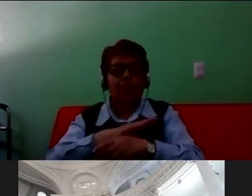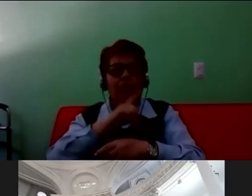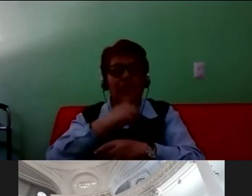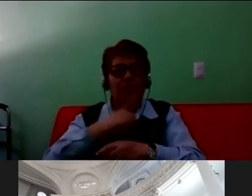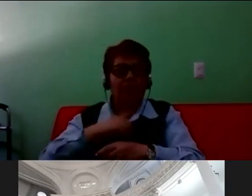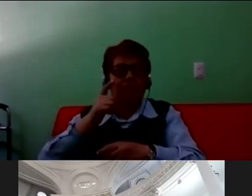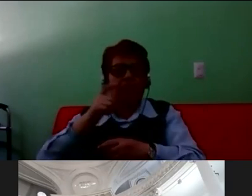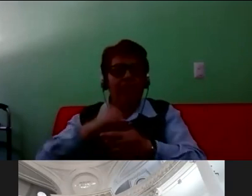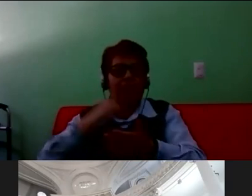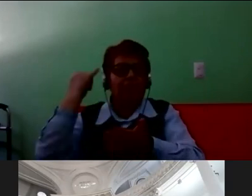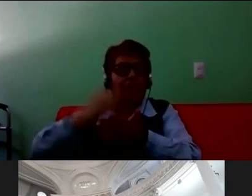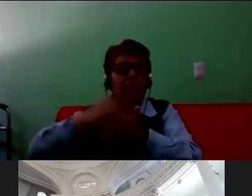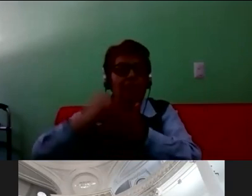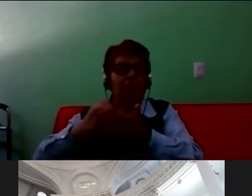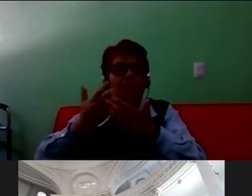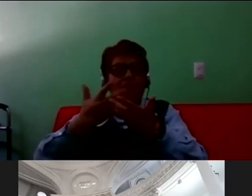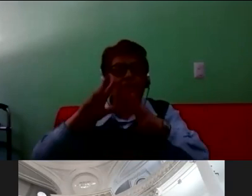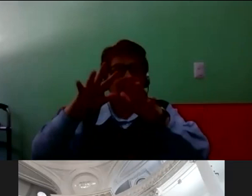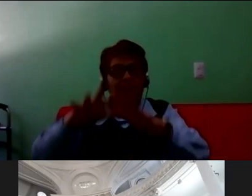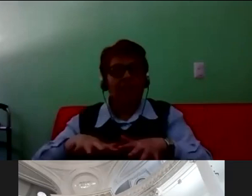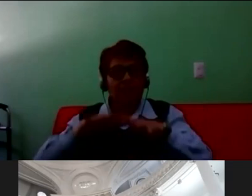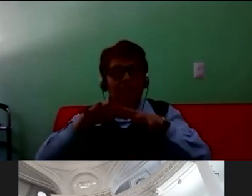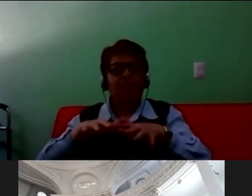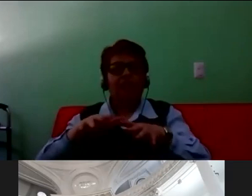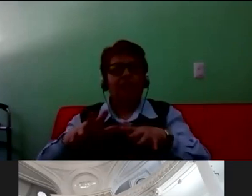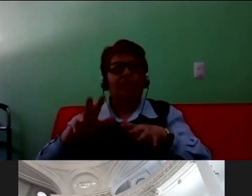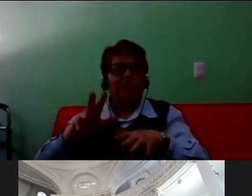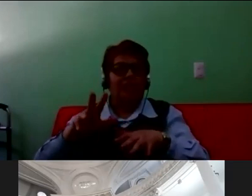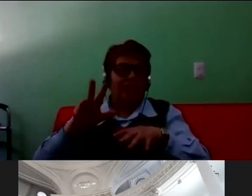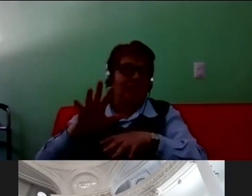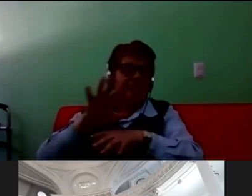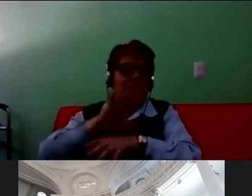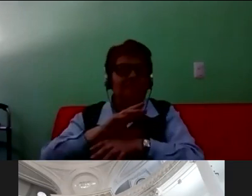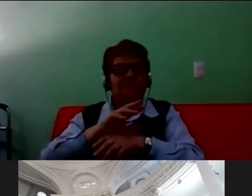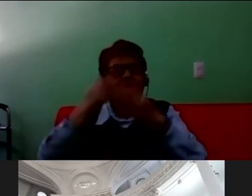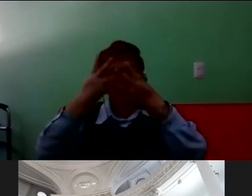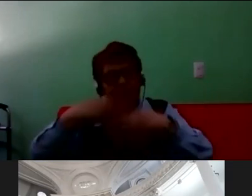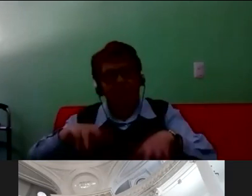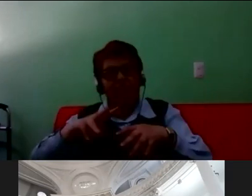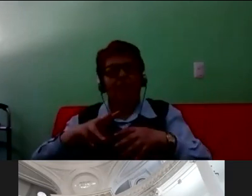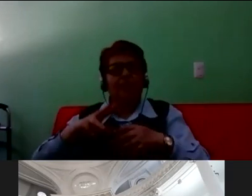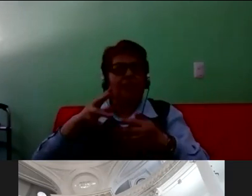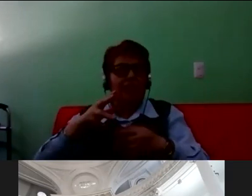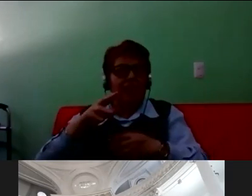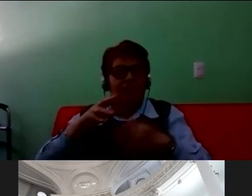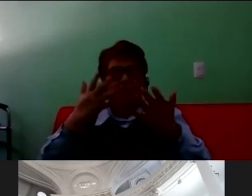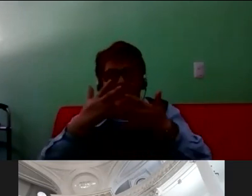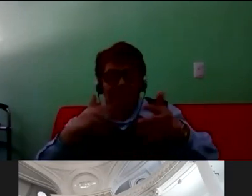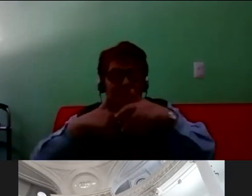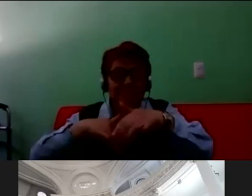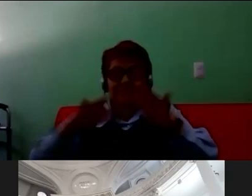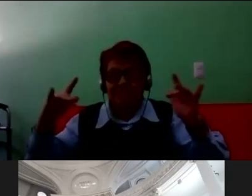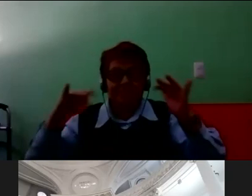ver con el impuesto de espectáculos, sobre todo en la definición de aforo. El aforo para los espacios culturales y